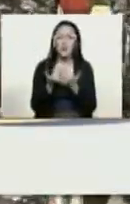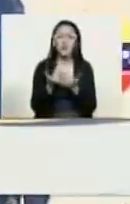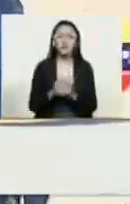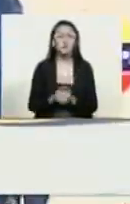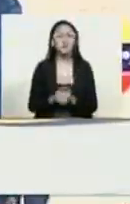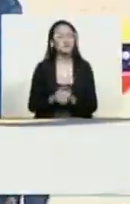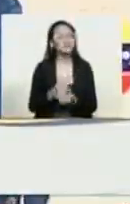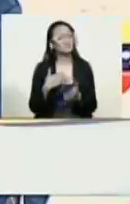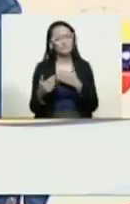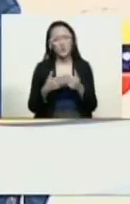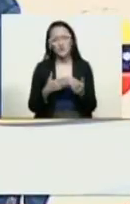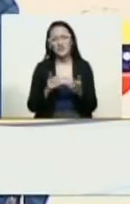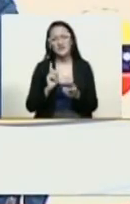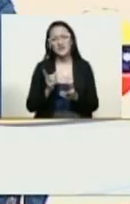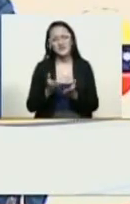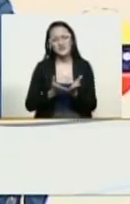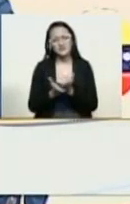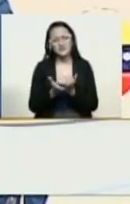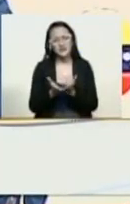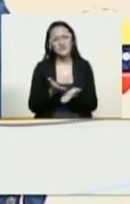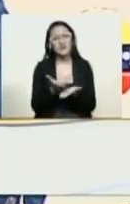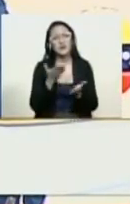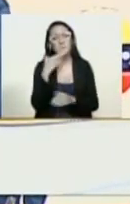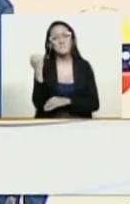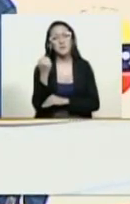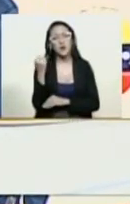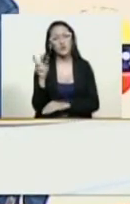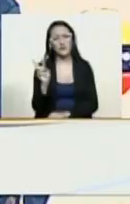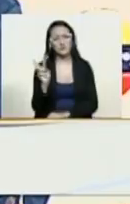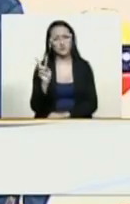para servir a nuestro país, para ser un país mejor.